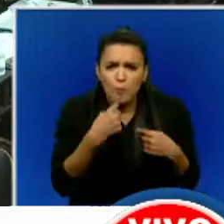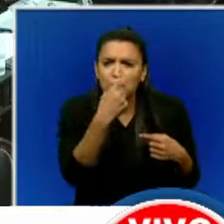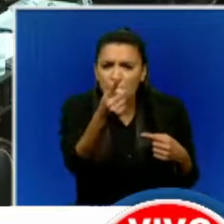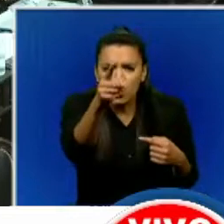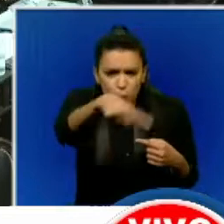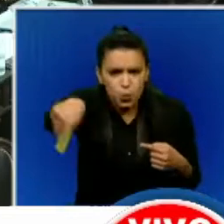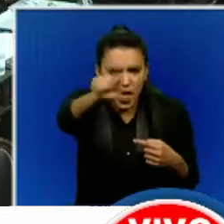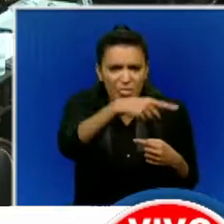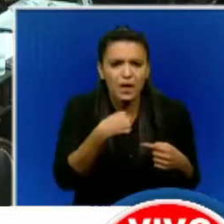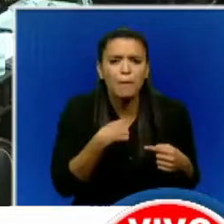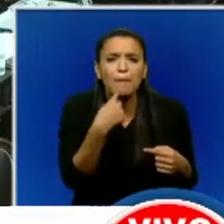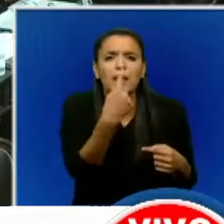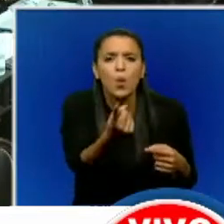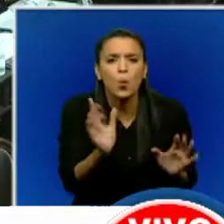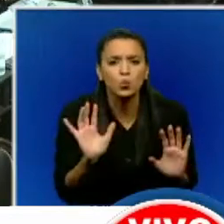a ustedes,